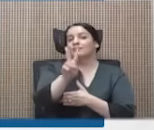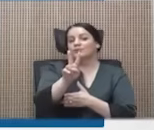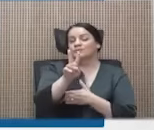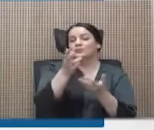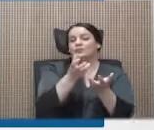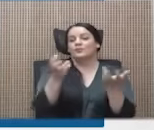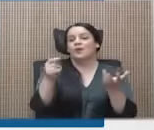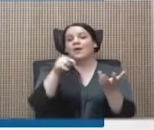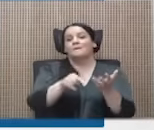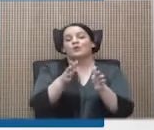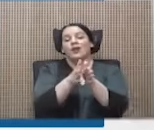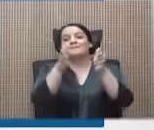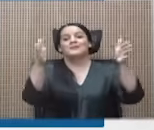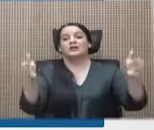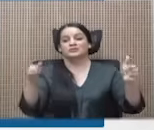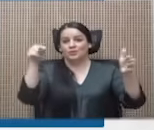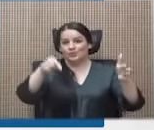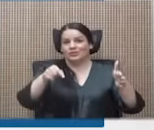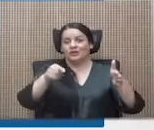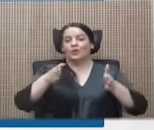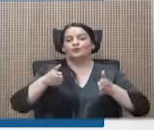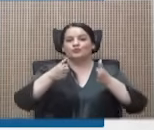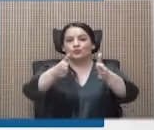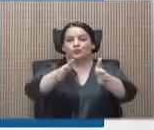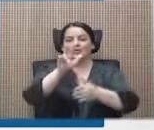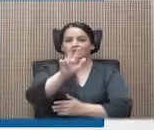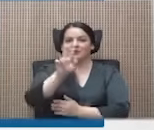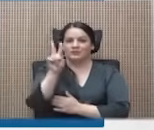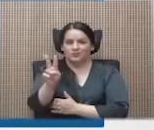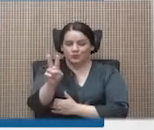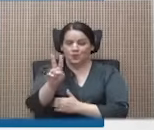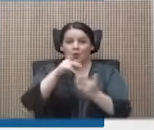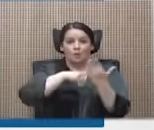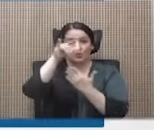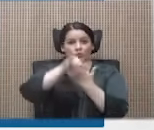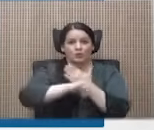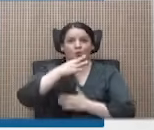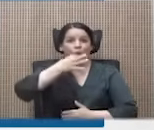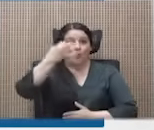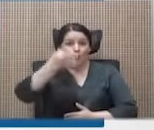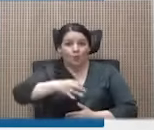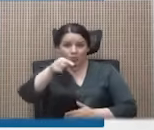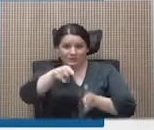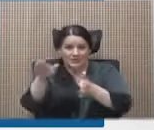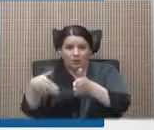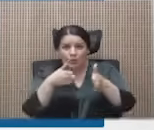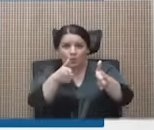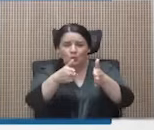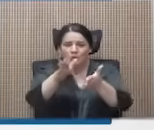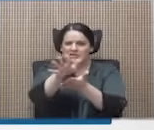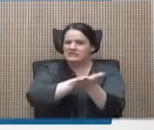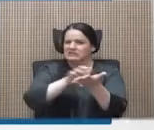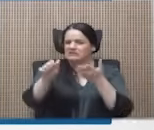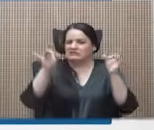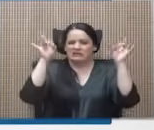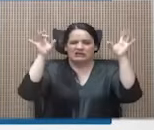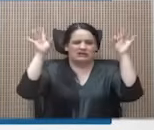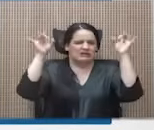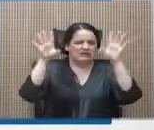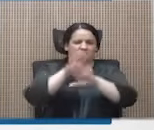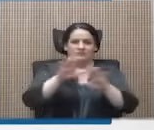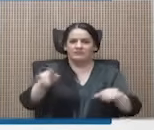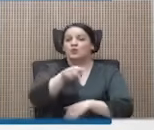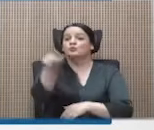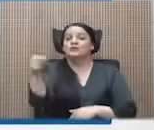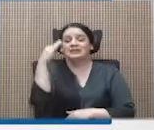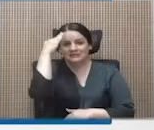ampliación de la Ruta 32. El proyecto original de esta ruta era un desastre, y ustedes lo saben muy bien. Lleno de